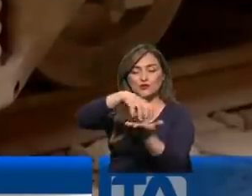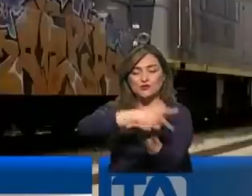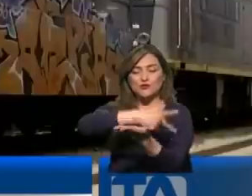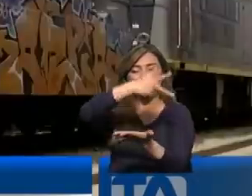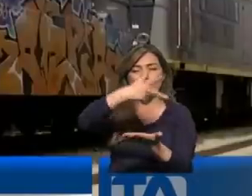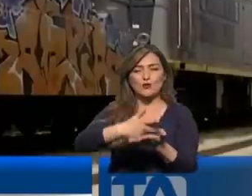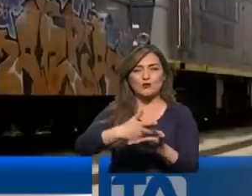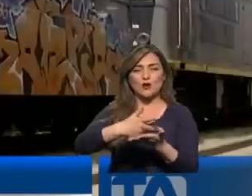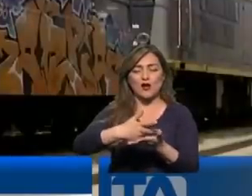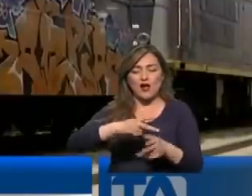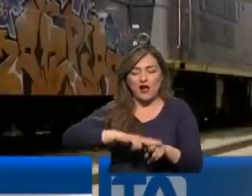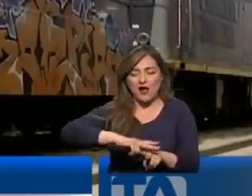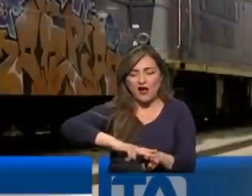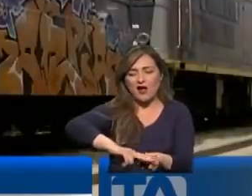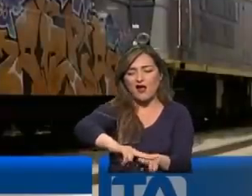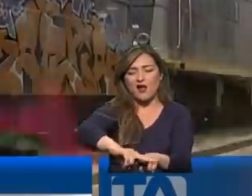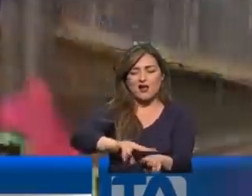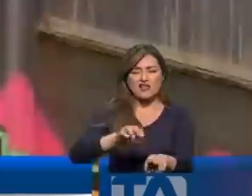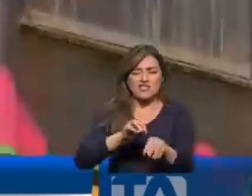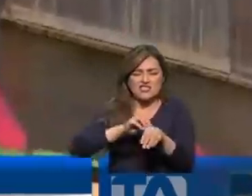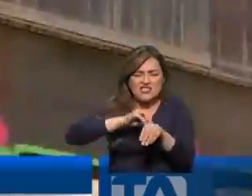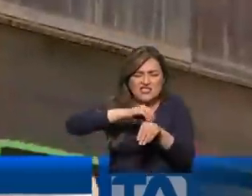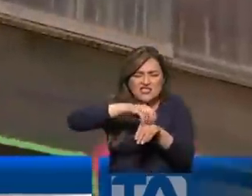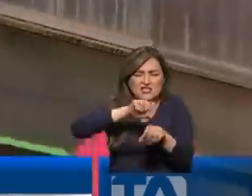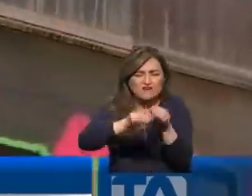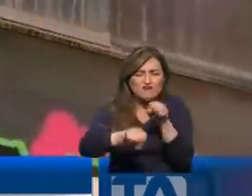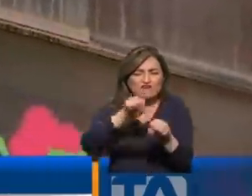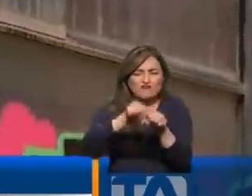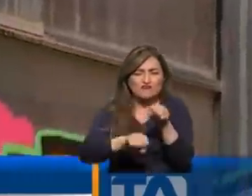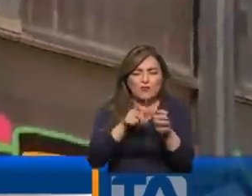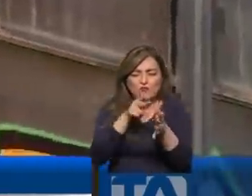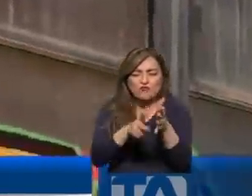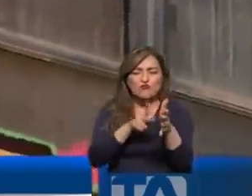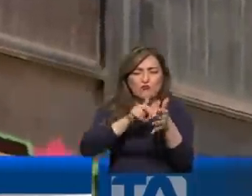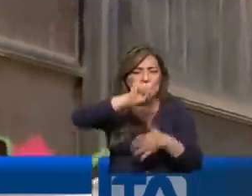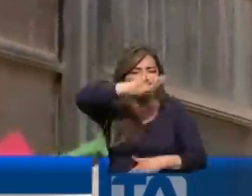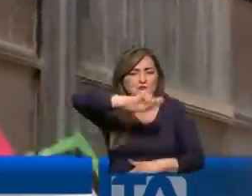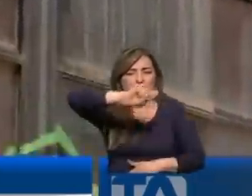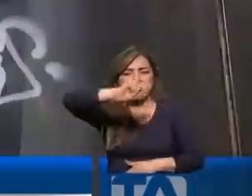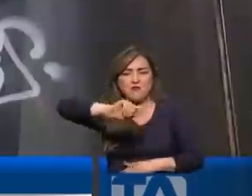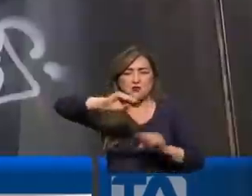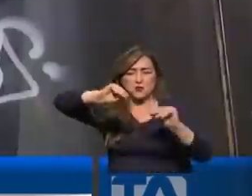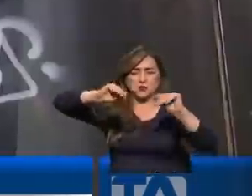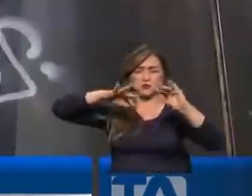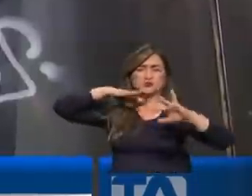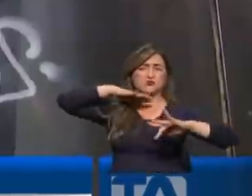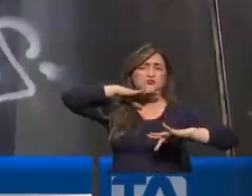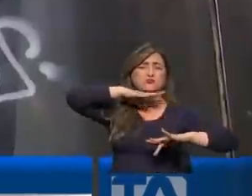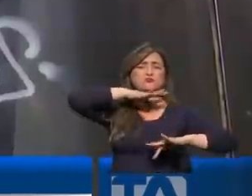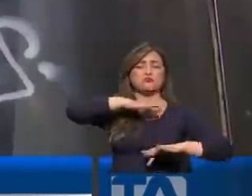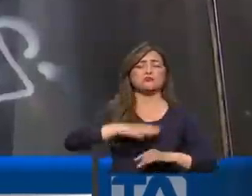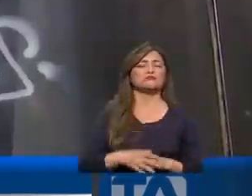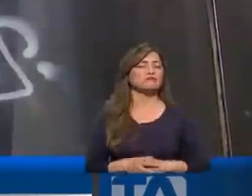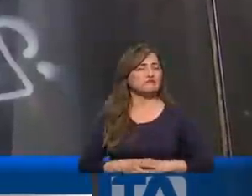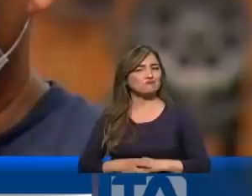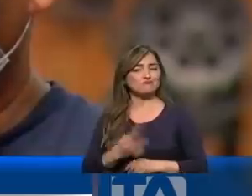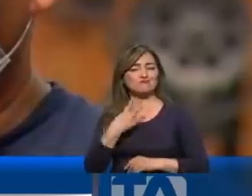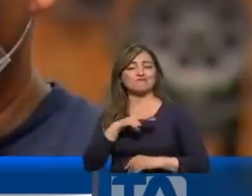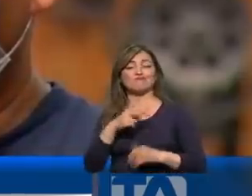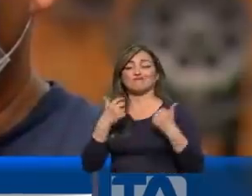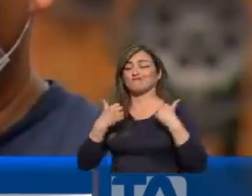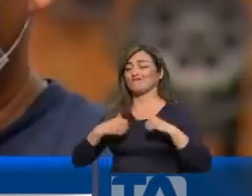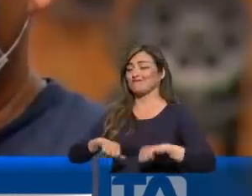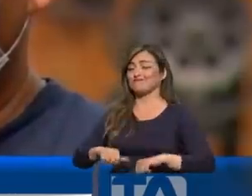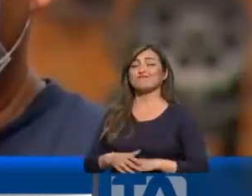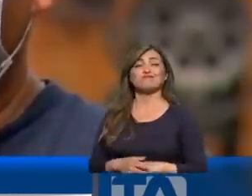Rieles oxidados, locomotoras grafiteadas y que se llenan de polvo. Eso es lo que encontramos, que entristece, claro. Más